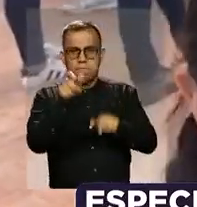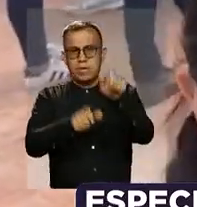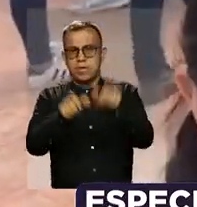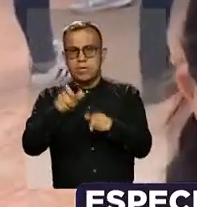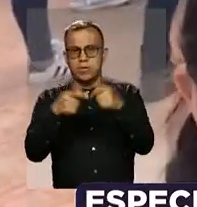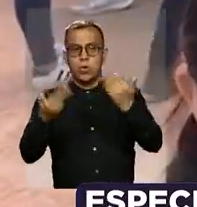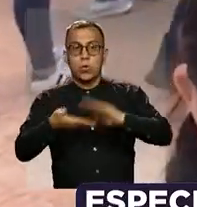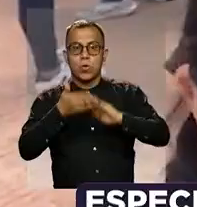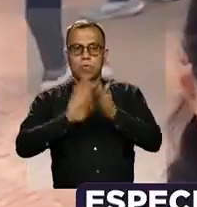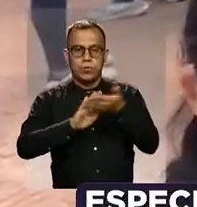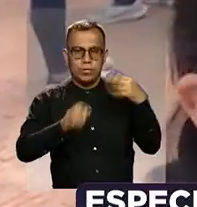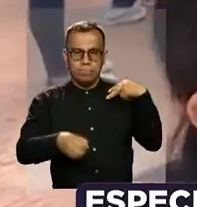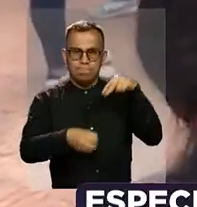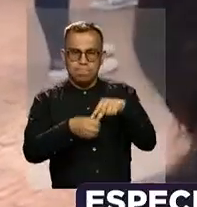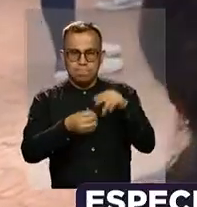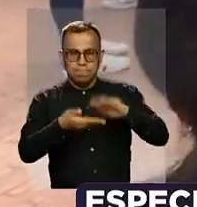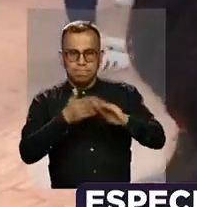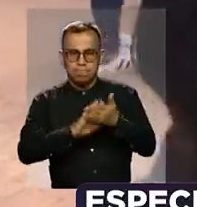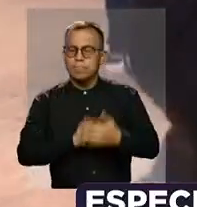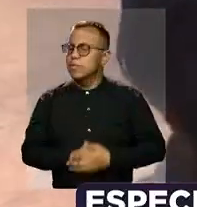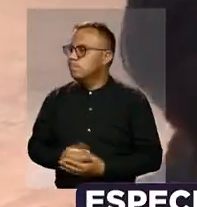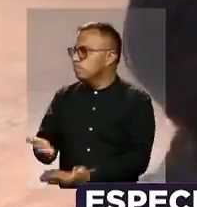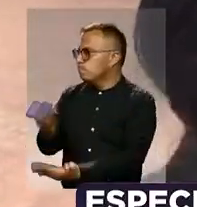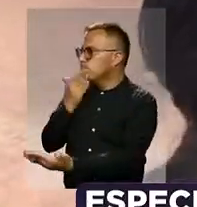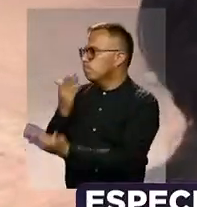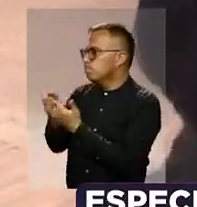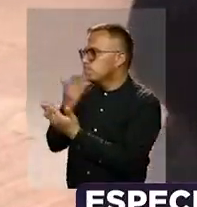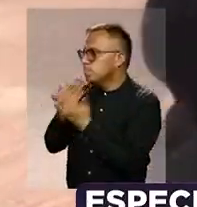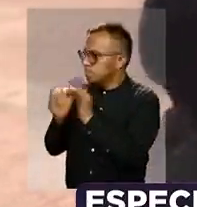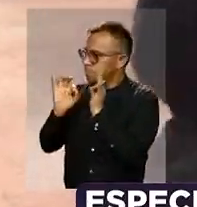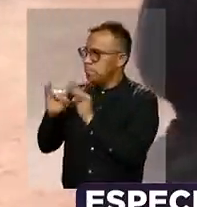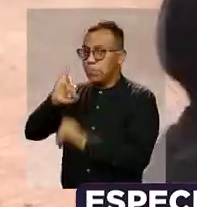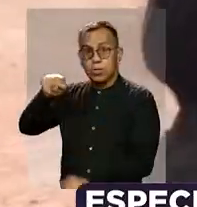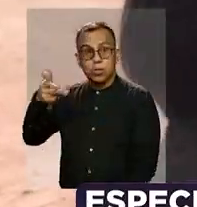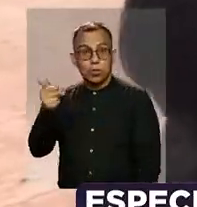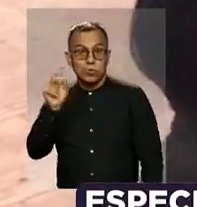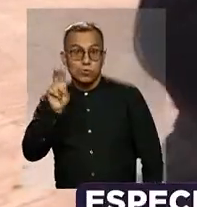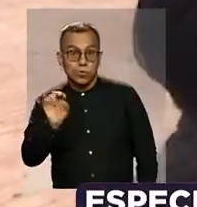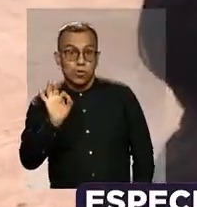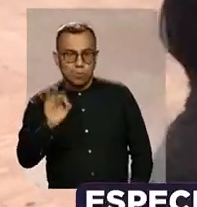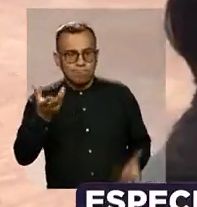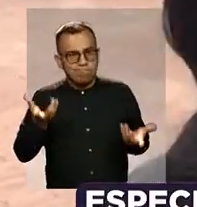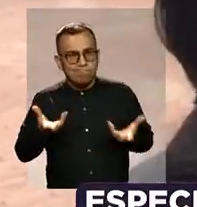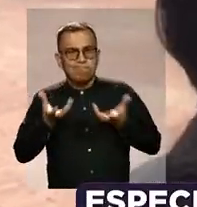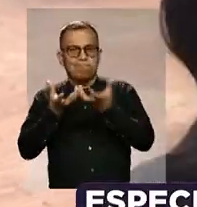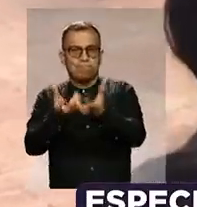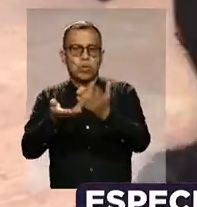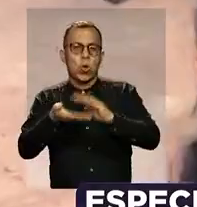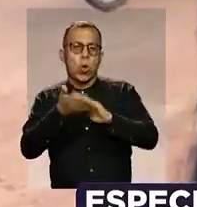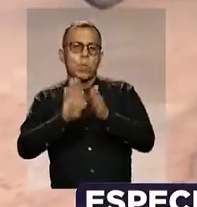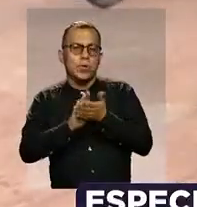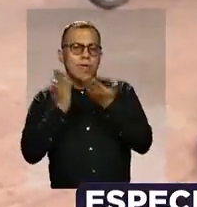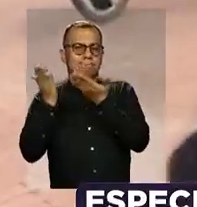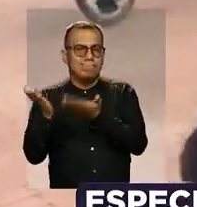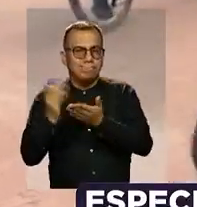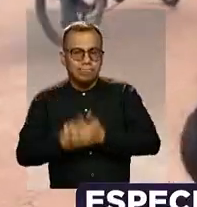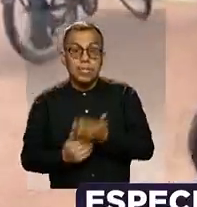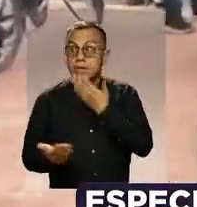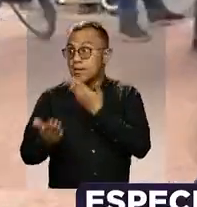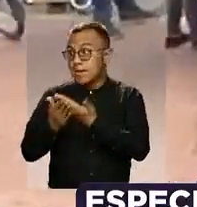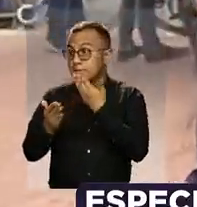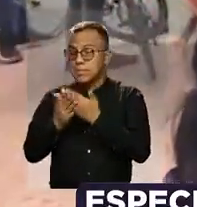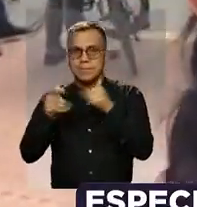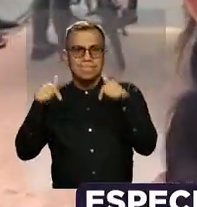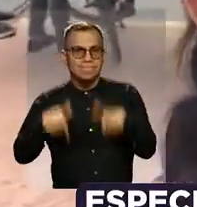y la comunidad indígena. Bueno, muchísimas gracias, John. Te invito a que te reúnas con tu comunidad y pues gracias por